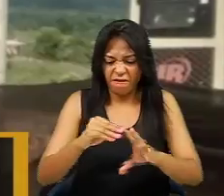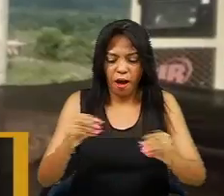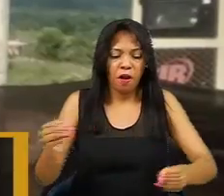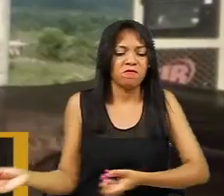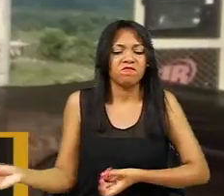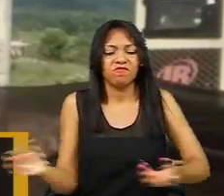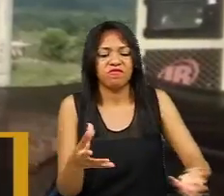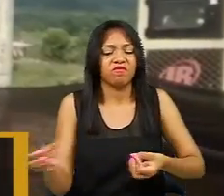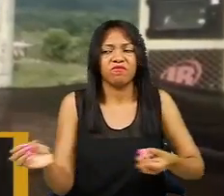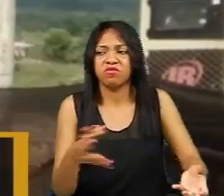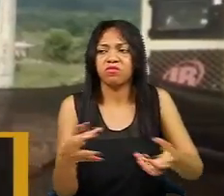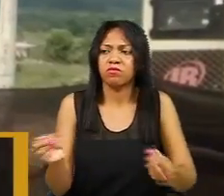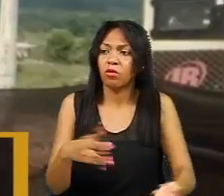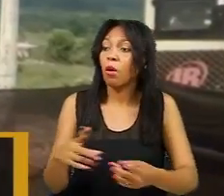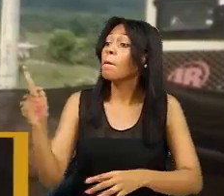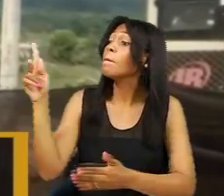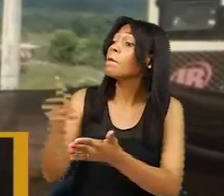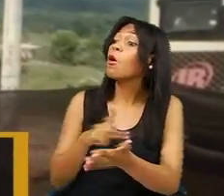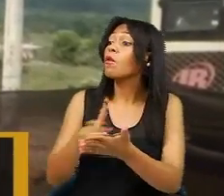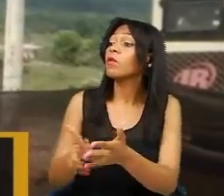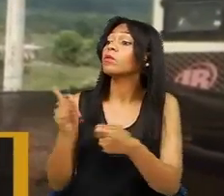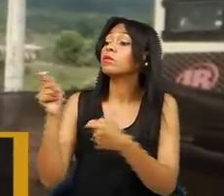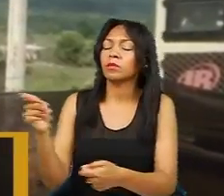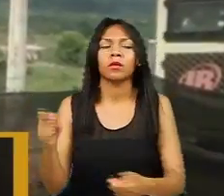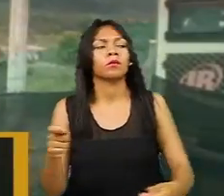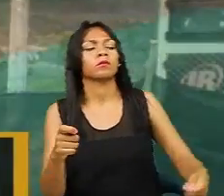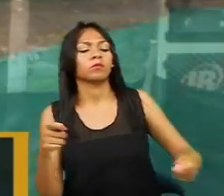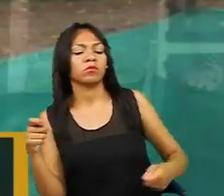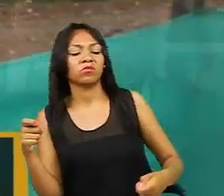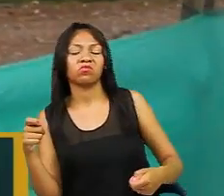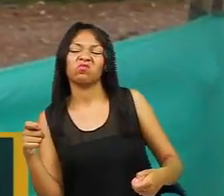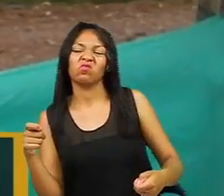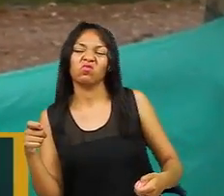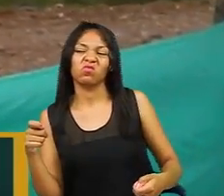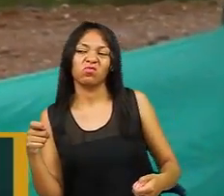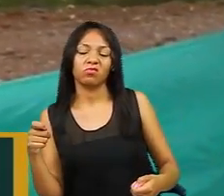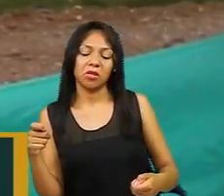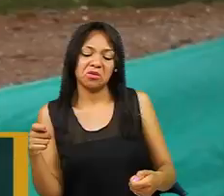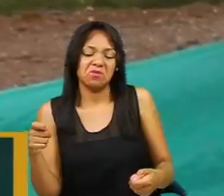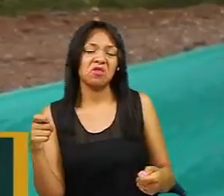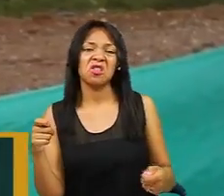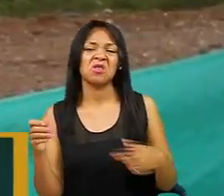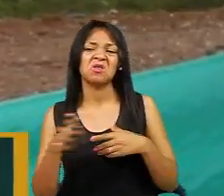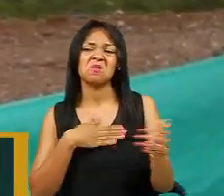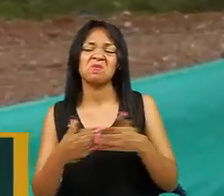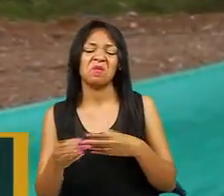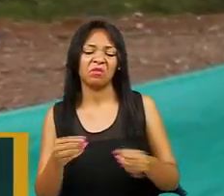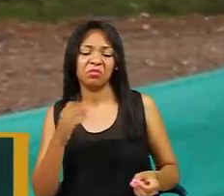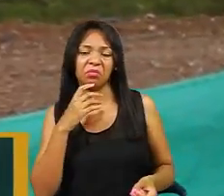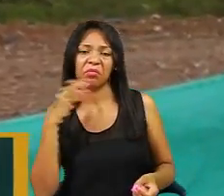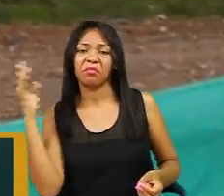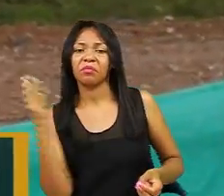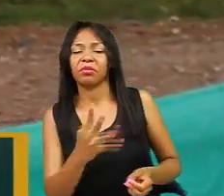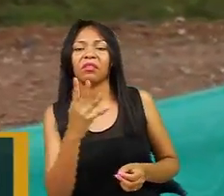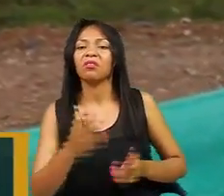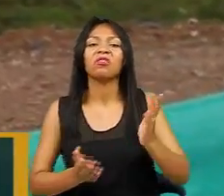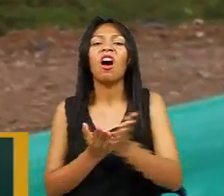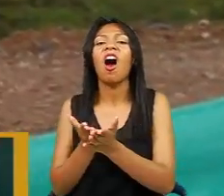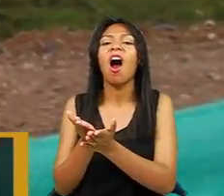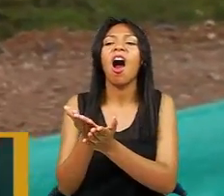de humedal y esta zona forestal del barrio Bosque de la Cira, pero el señor hace caso omiso y continúa